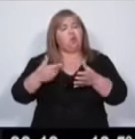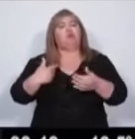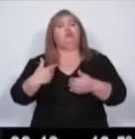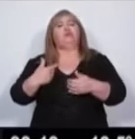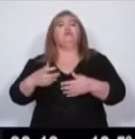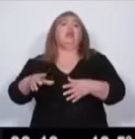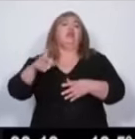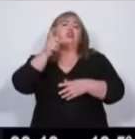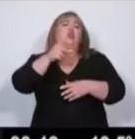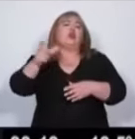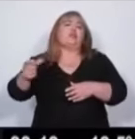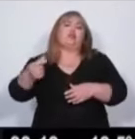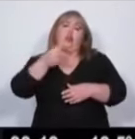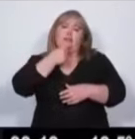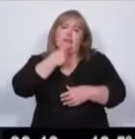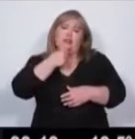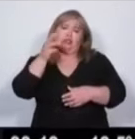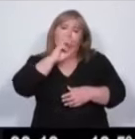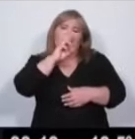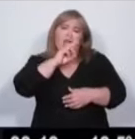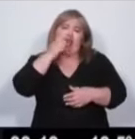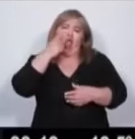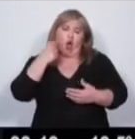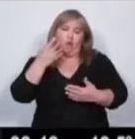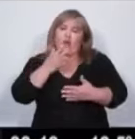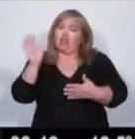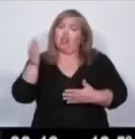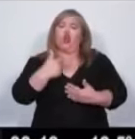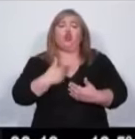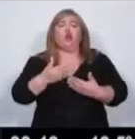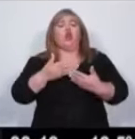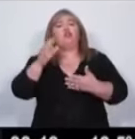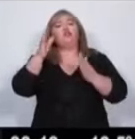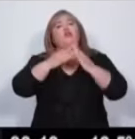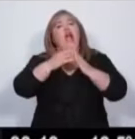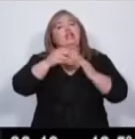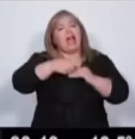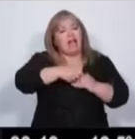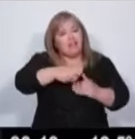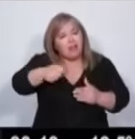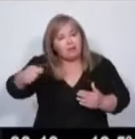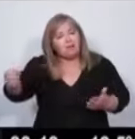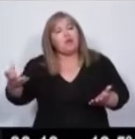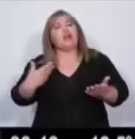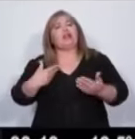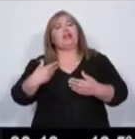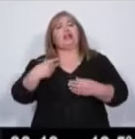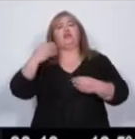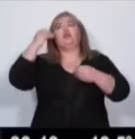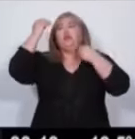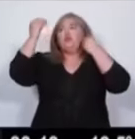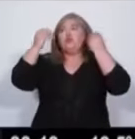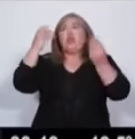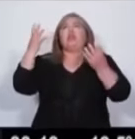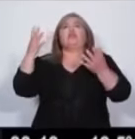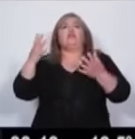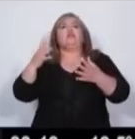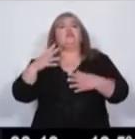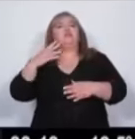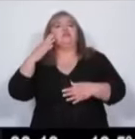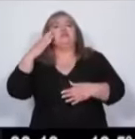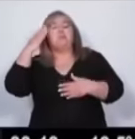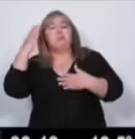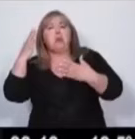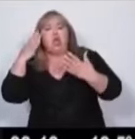abrieron las puertas, nos abrieron sus corazones, nos contaron de sus sueños, sus incertidumbres, sus preocupaciones,